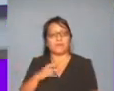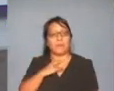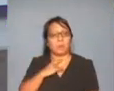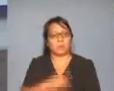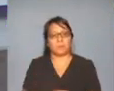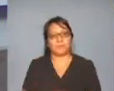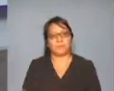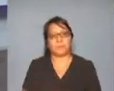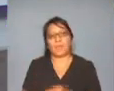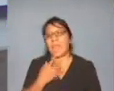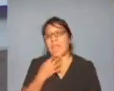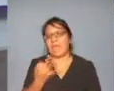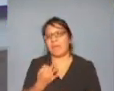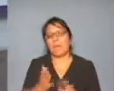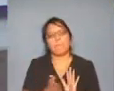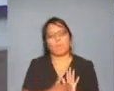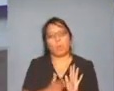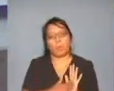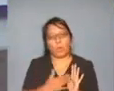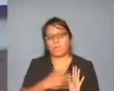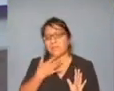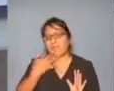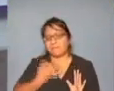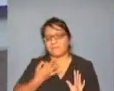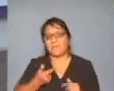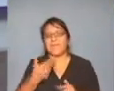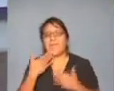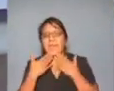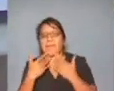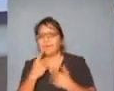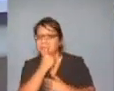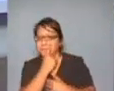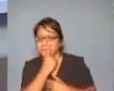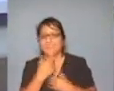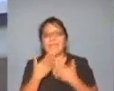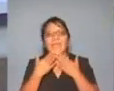importante, la verdad, toda la propuesta de Jujuy. Gracias, Jorge. Gracias al secretario.